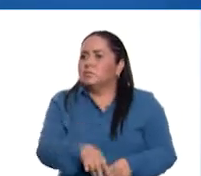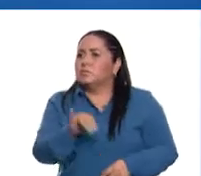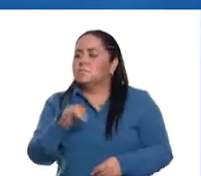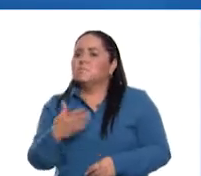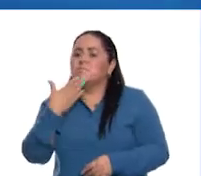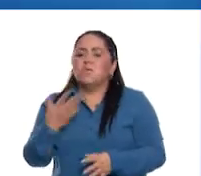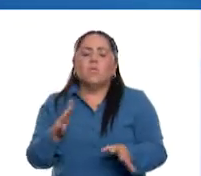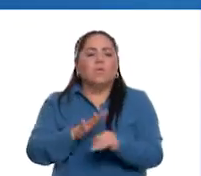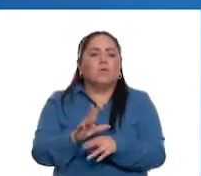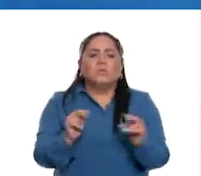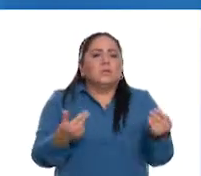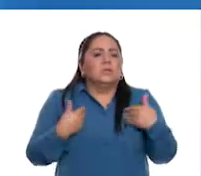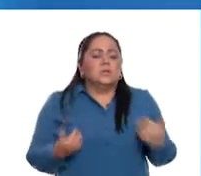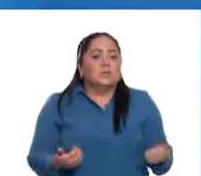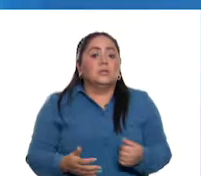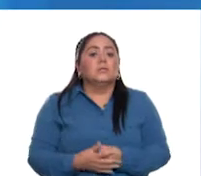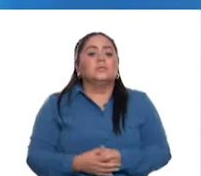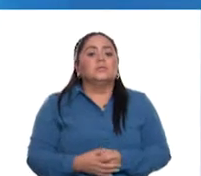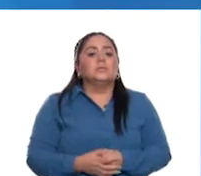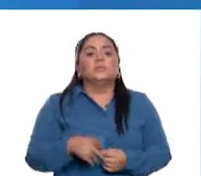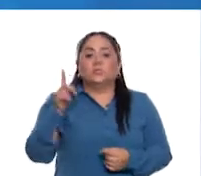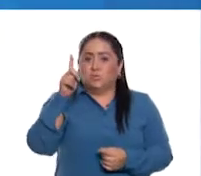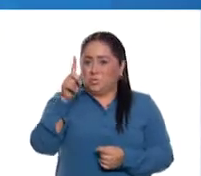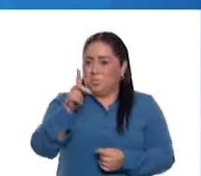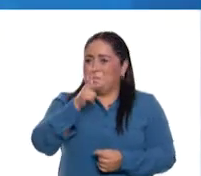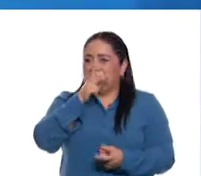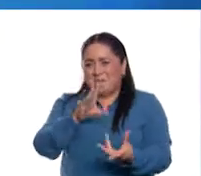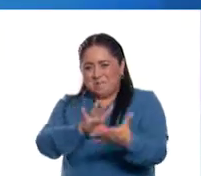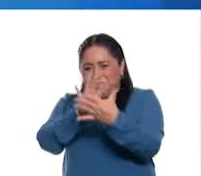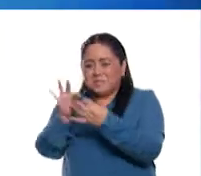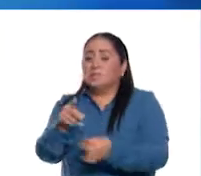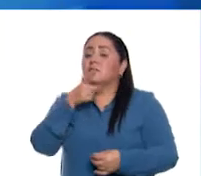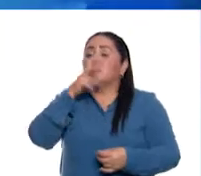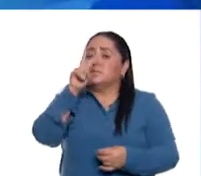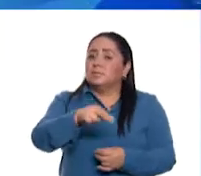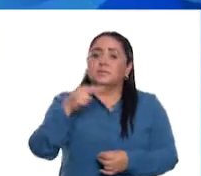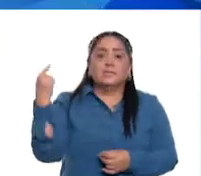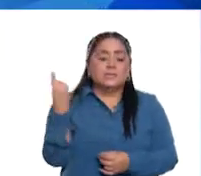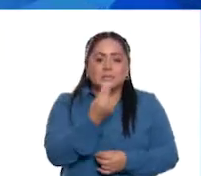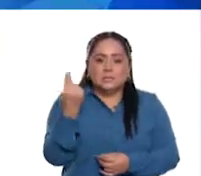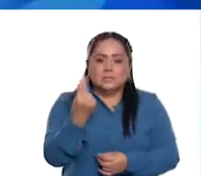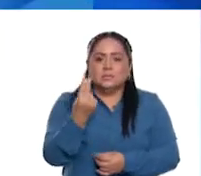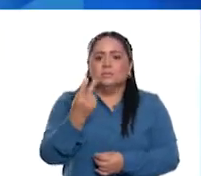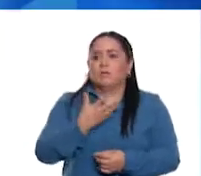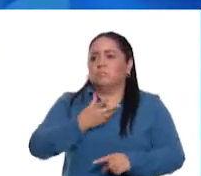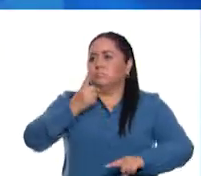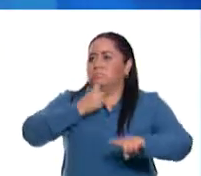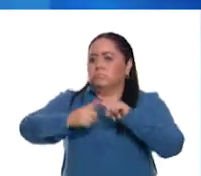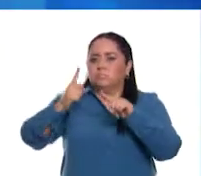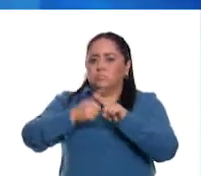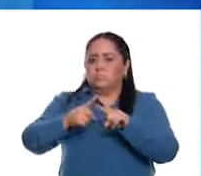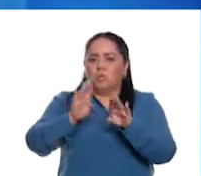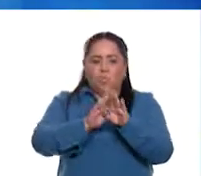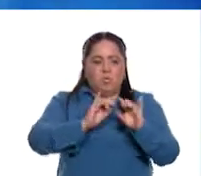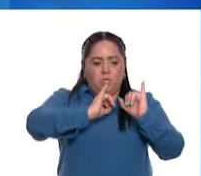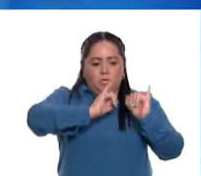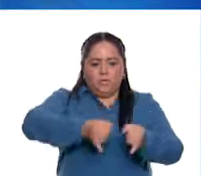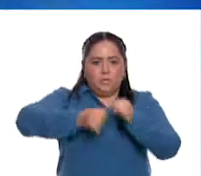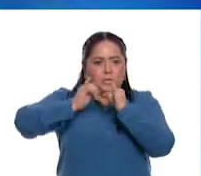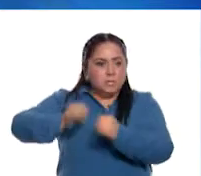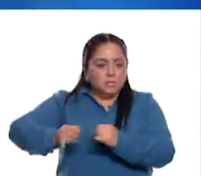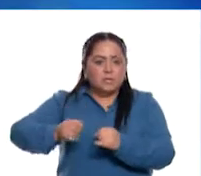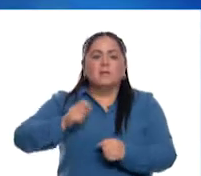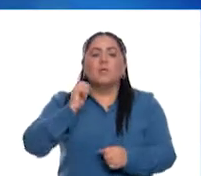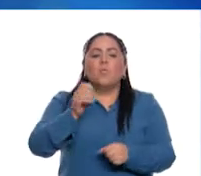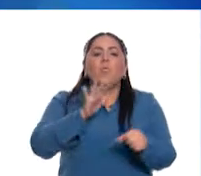verdadera y cuál es falsa? Su papá le explicó entonces que es necesario llevar a cabo una serie de acciones individuales y